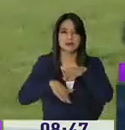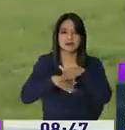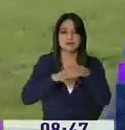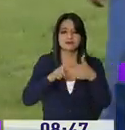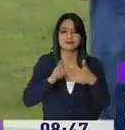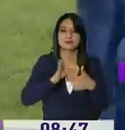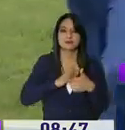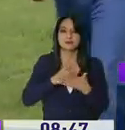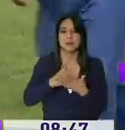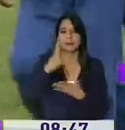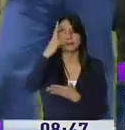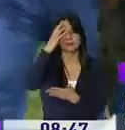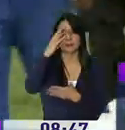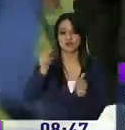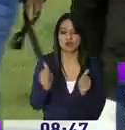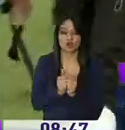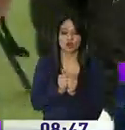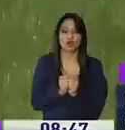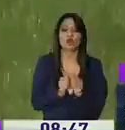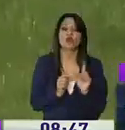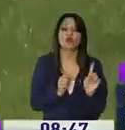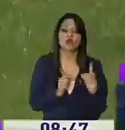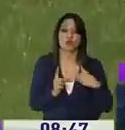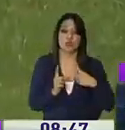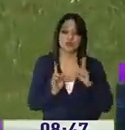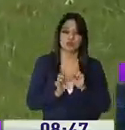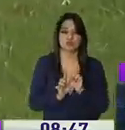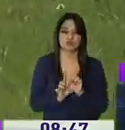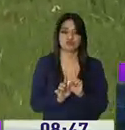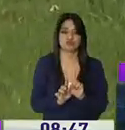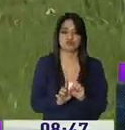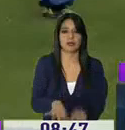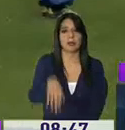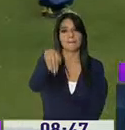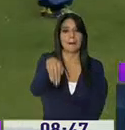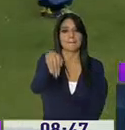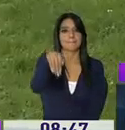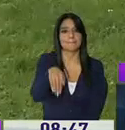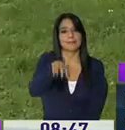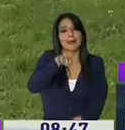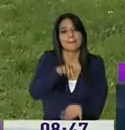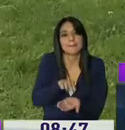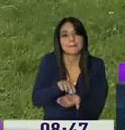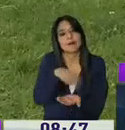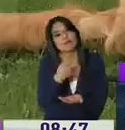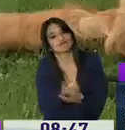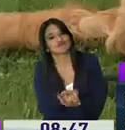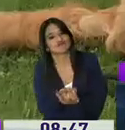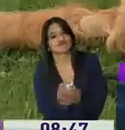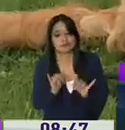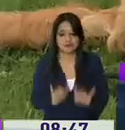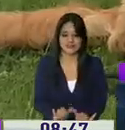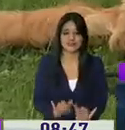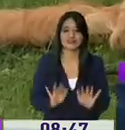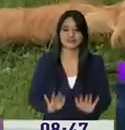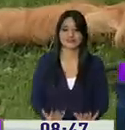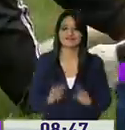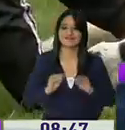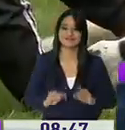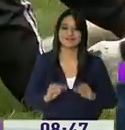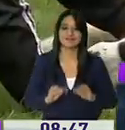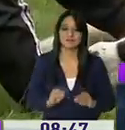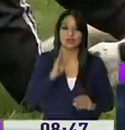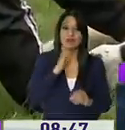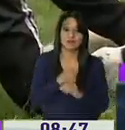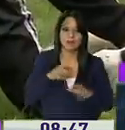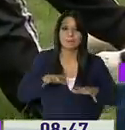para que aprendan a caminar junto a su dueño, saluden con una pata, se acuesten, se sienten o se queden quietos. El objetivo, que el